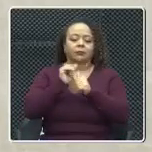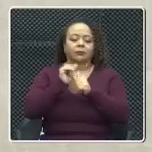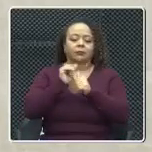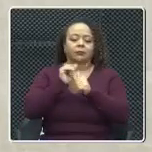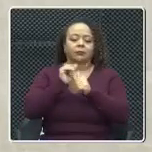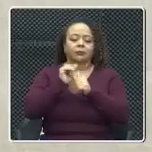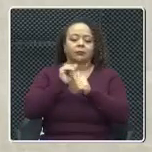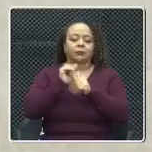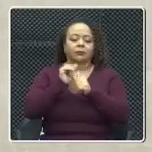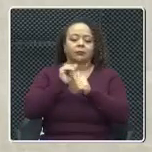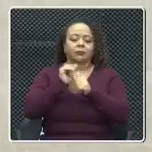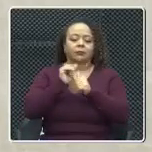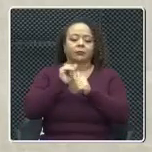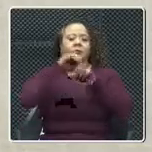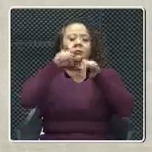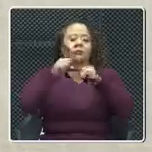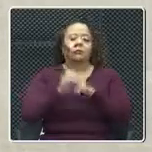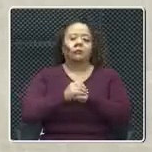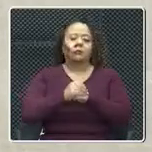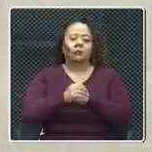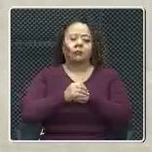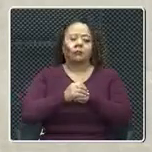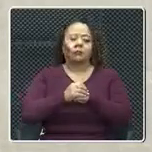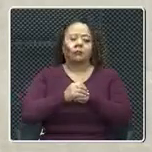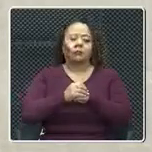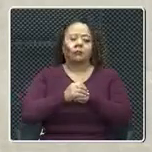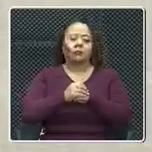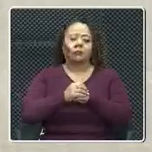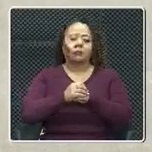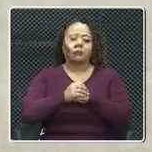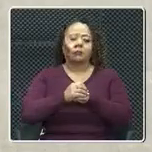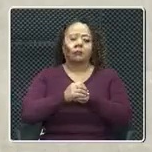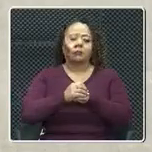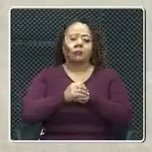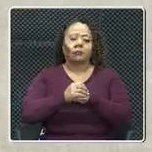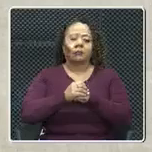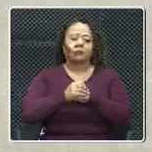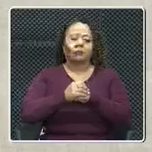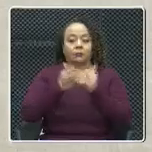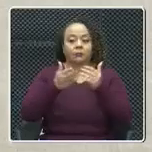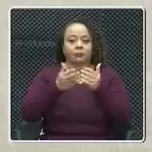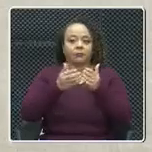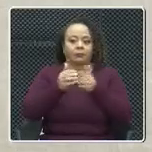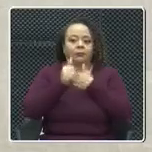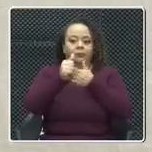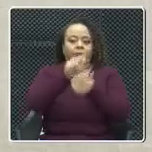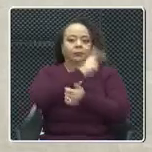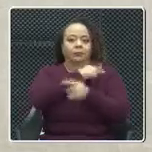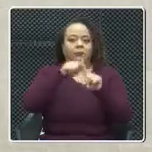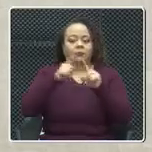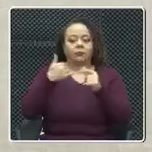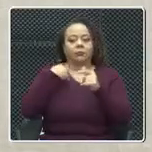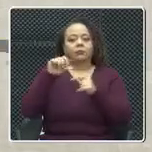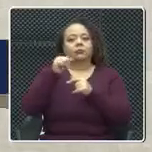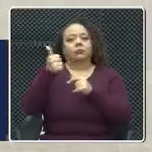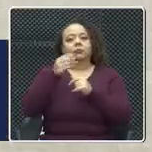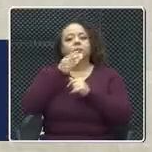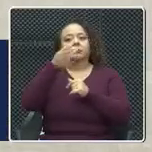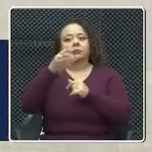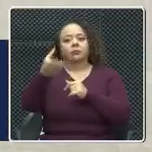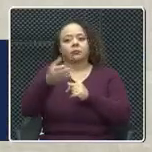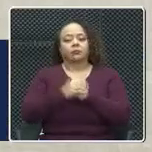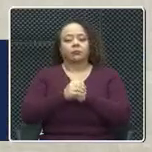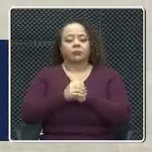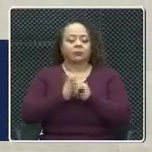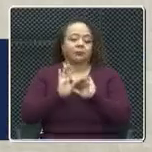recomendación porque es lo que nosotros podemos tratar de darle luz al trabajador, al patrono. Pero hay otra línea, ¿verdad? De recomendaciones